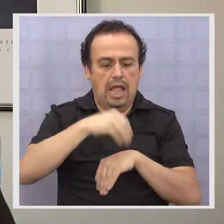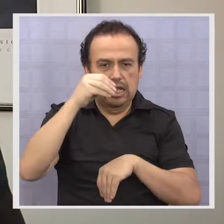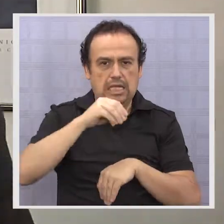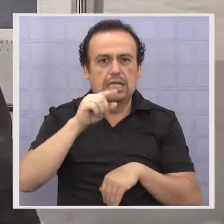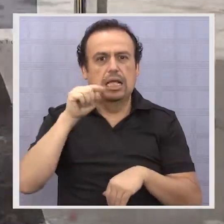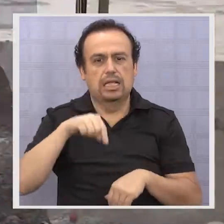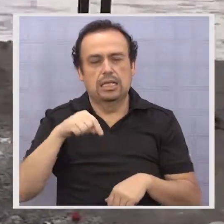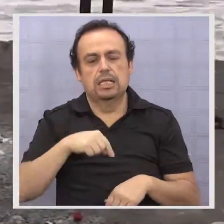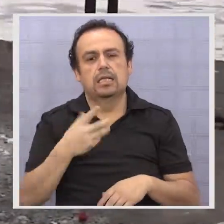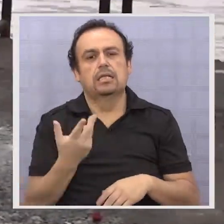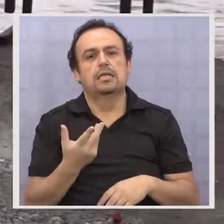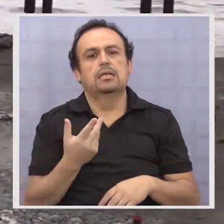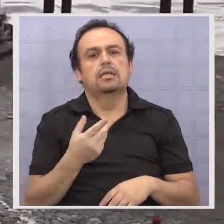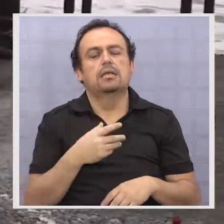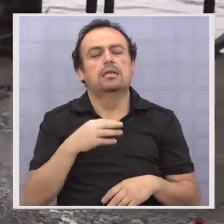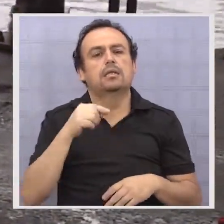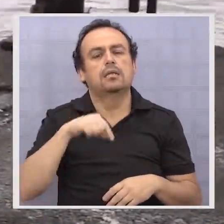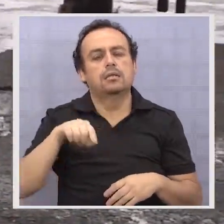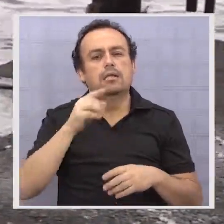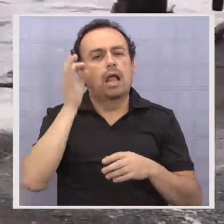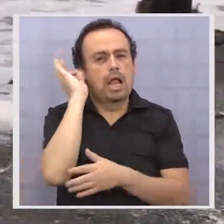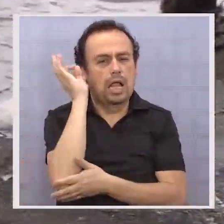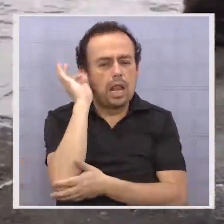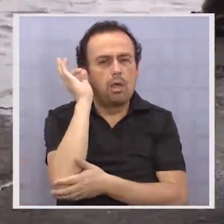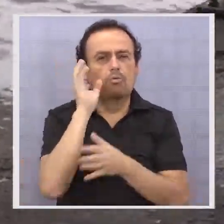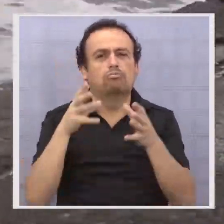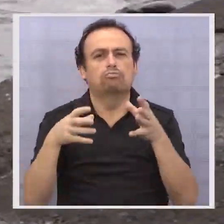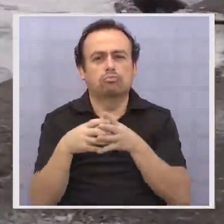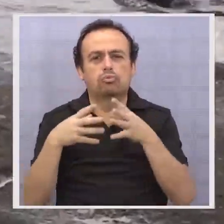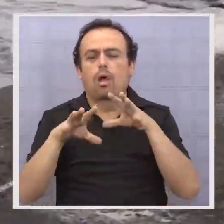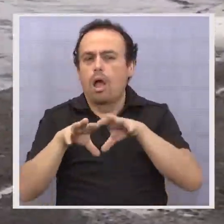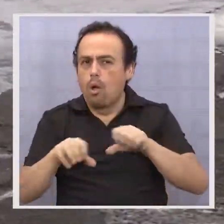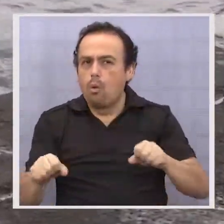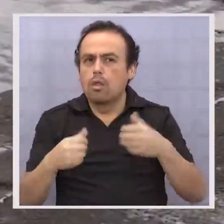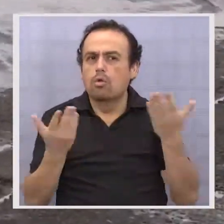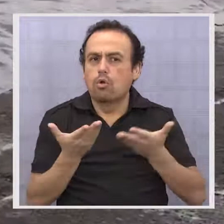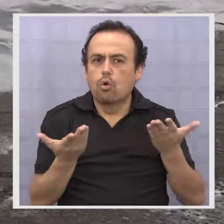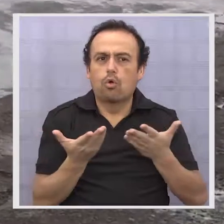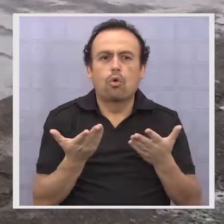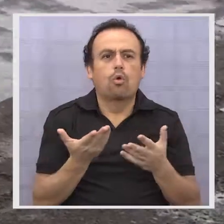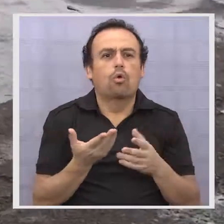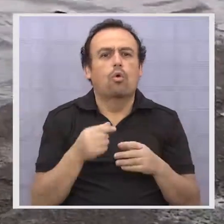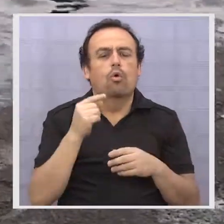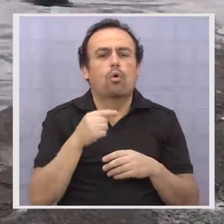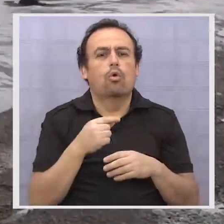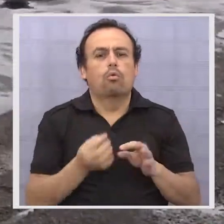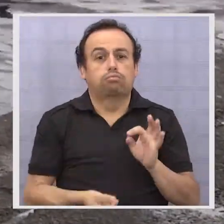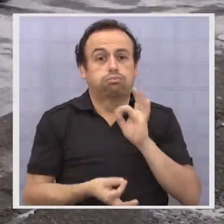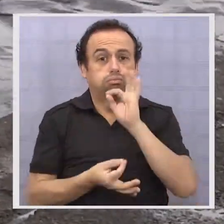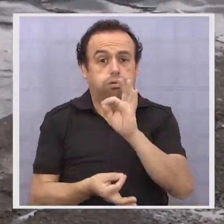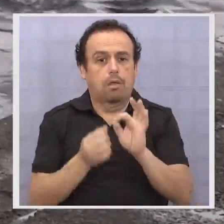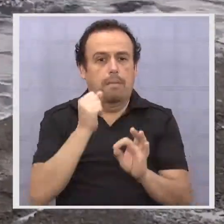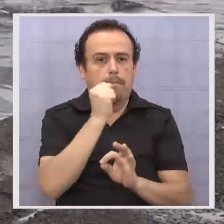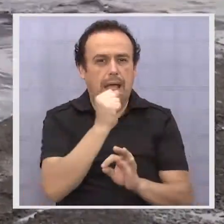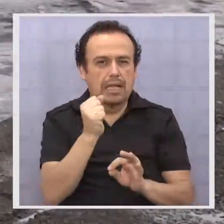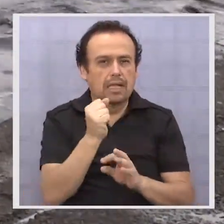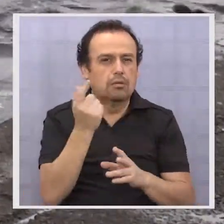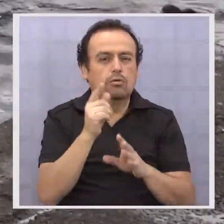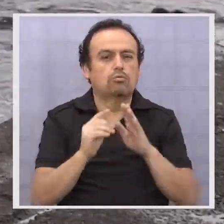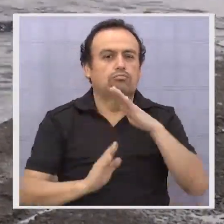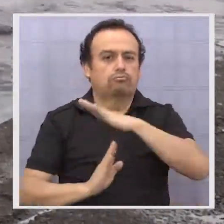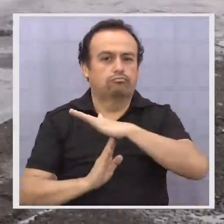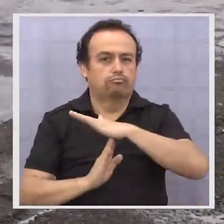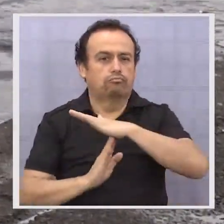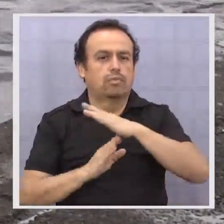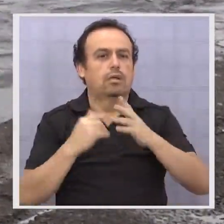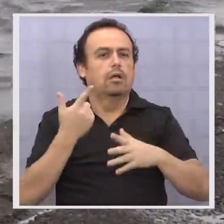Cota. No obstante, ¿no es cierto?, en diferentes reuniones y por diferentes motivos dejamos atrás esa propuesta, y hoy día estamos abocados